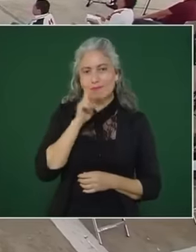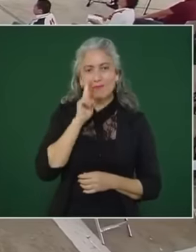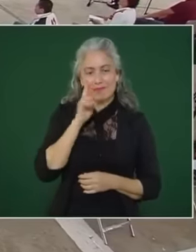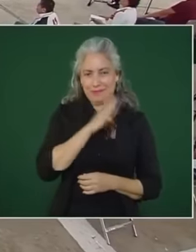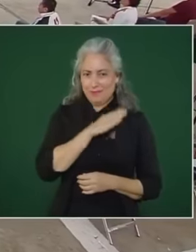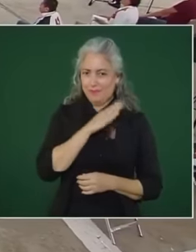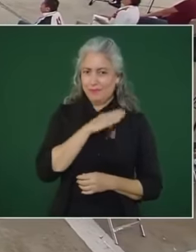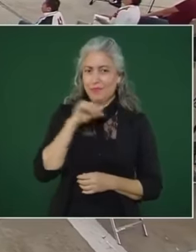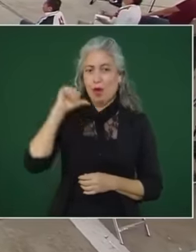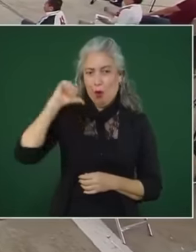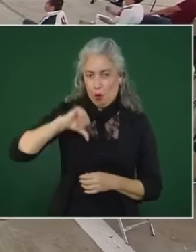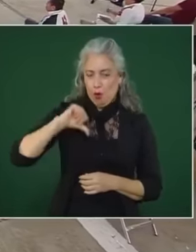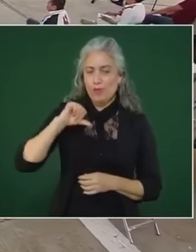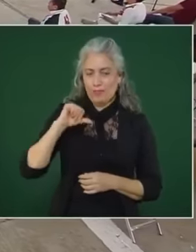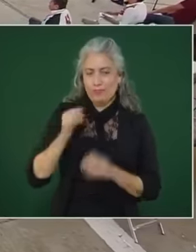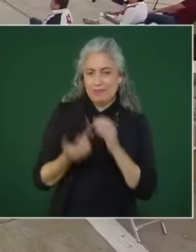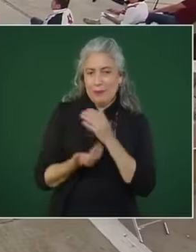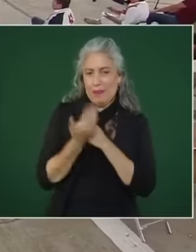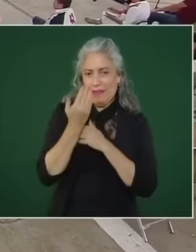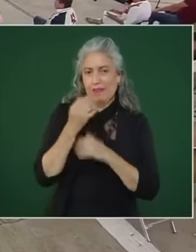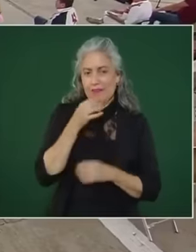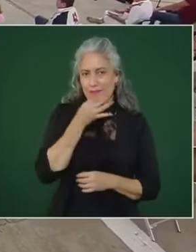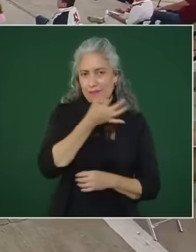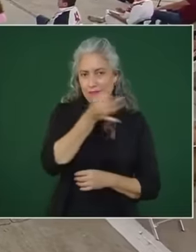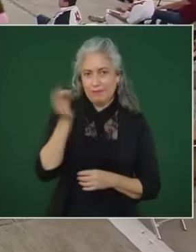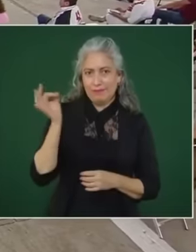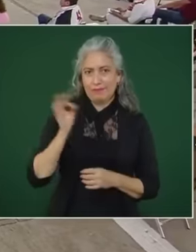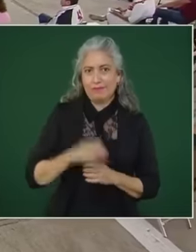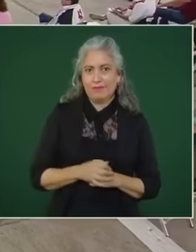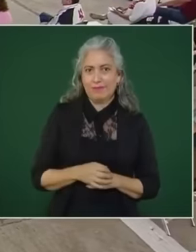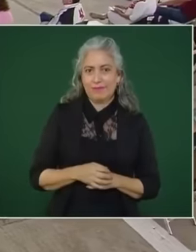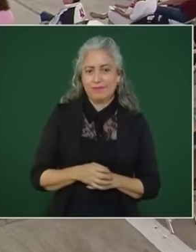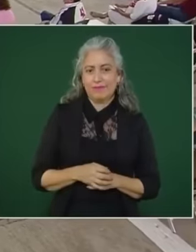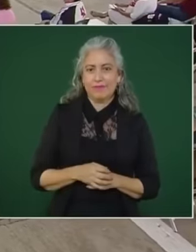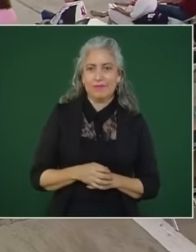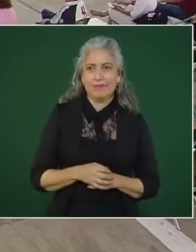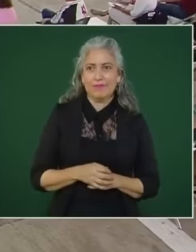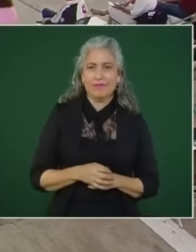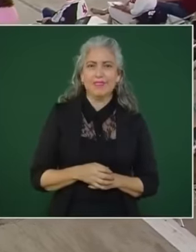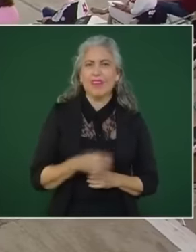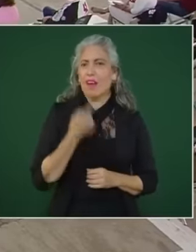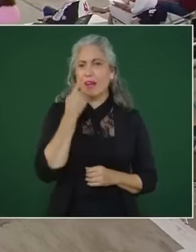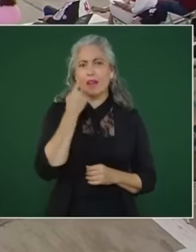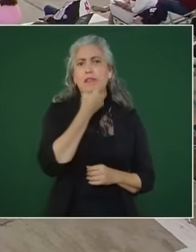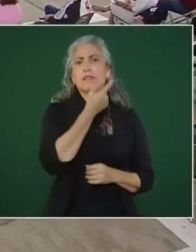Esto es de hoy, ¿no? Sí, de ahorita. A ver, no me gusta el brinquito ese que está dando.